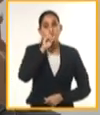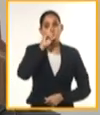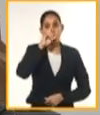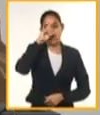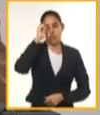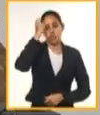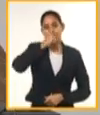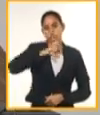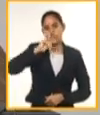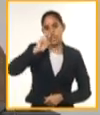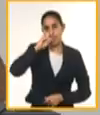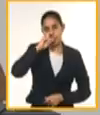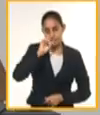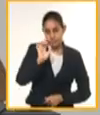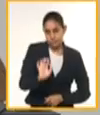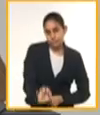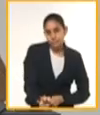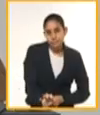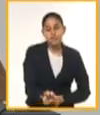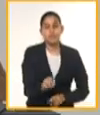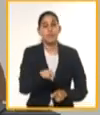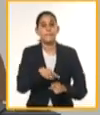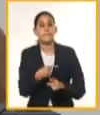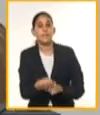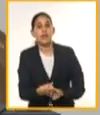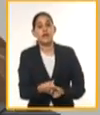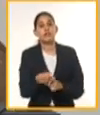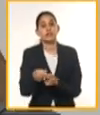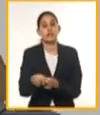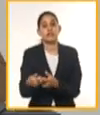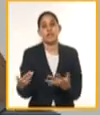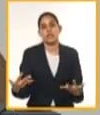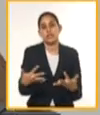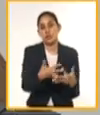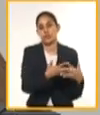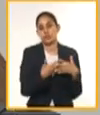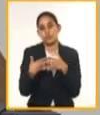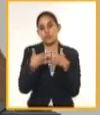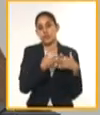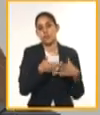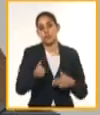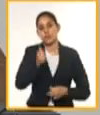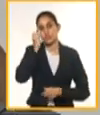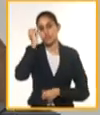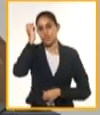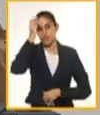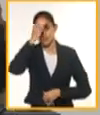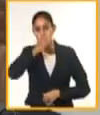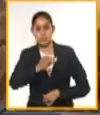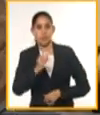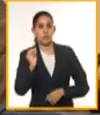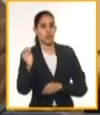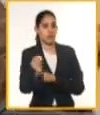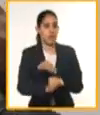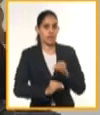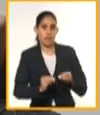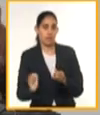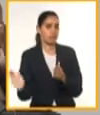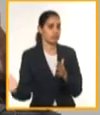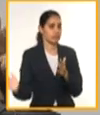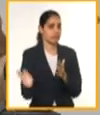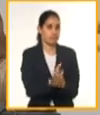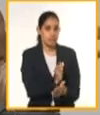que la decisión del gobierno de Trump ha sido eliminar, recortar toda esa ayuda de la USAID. Algunas ayudas a algunos